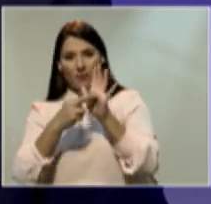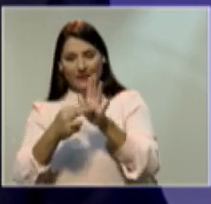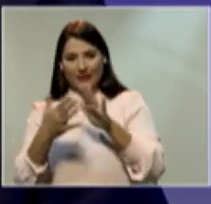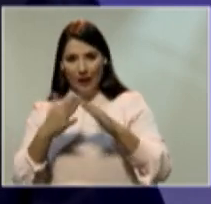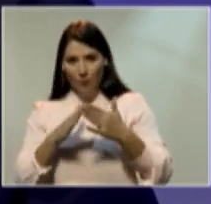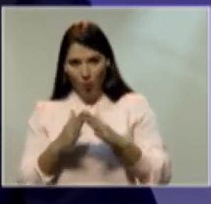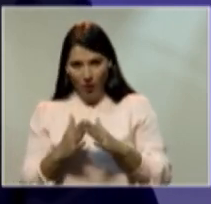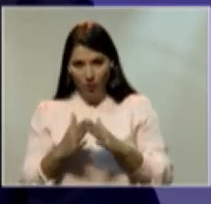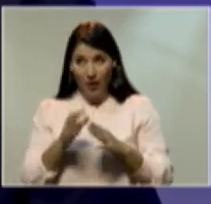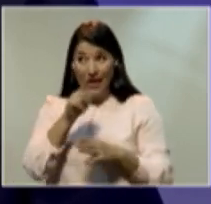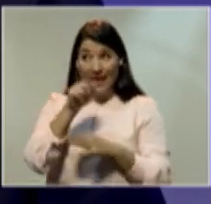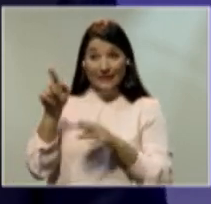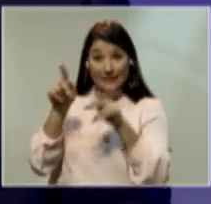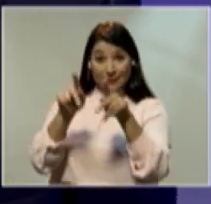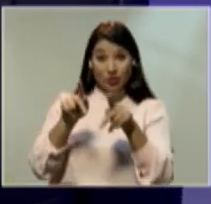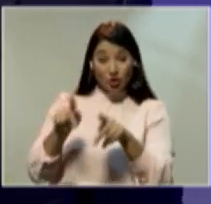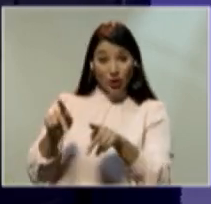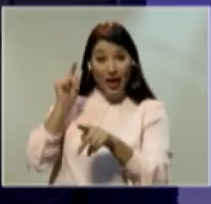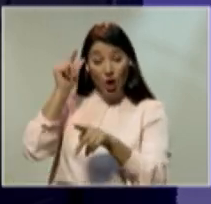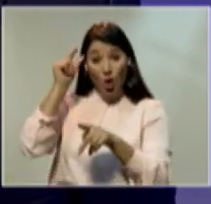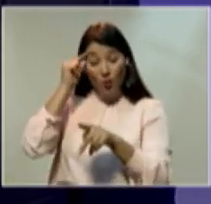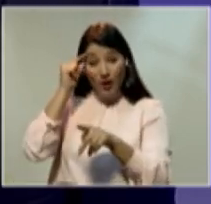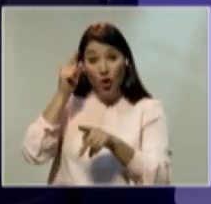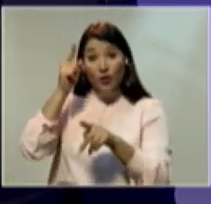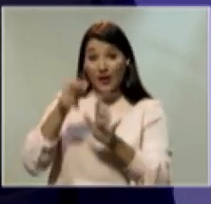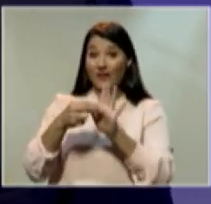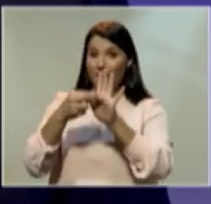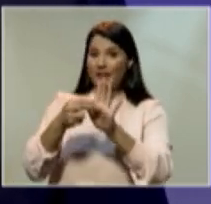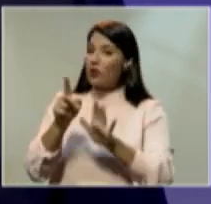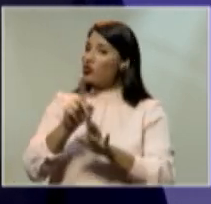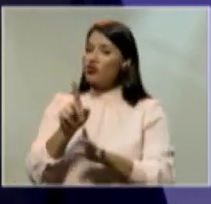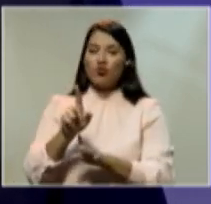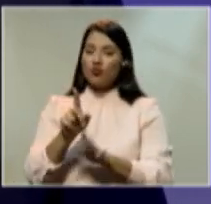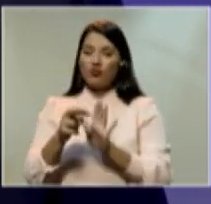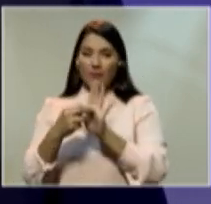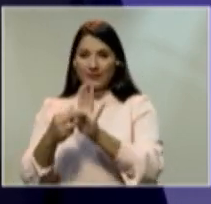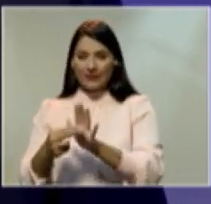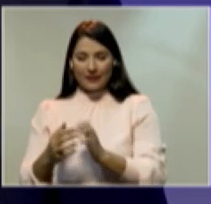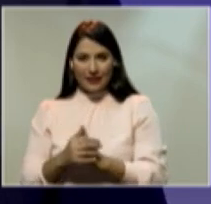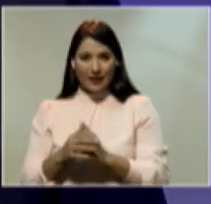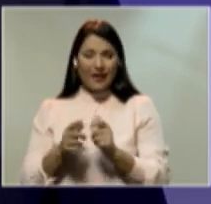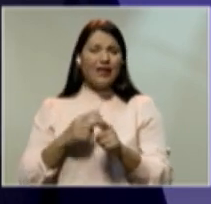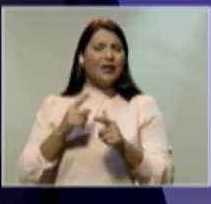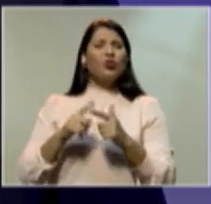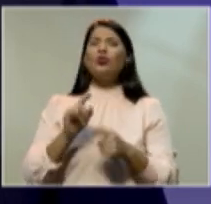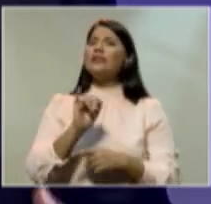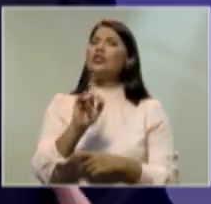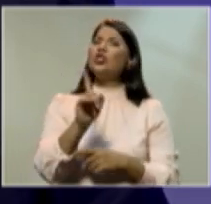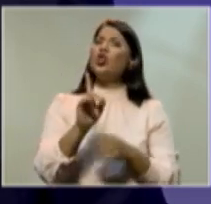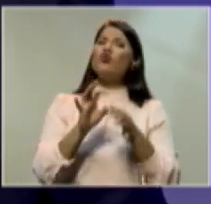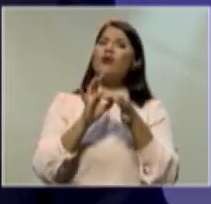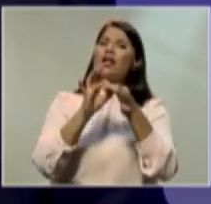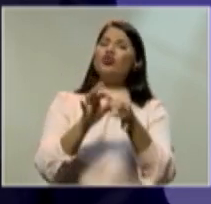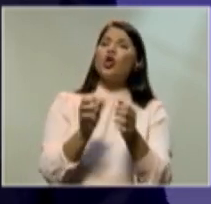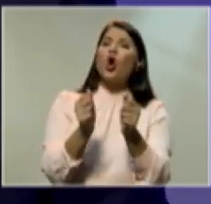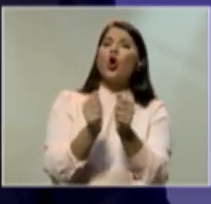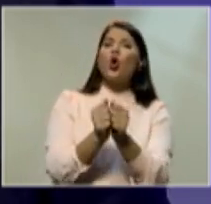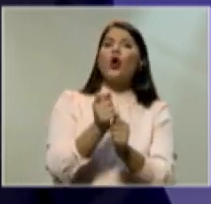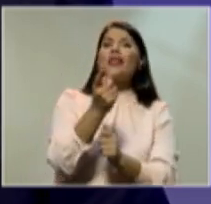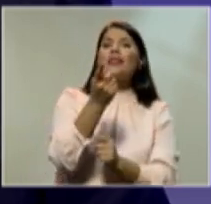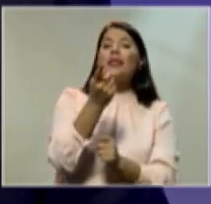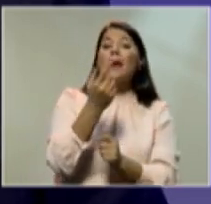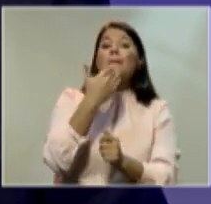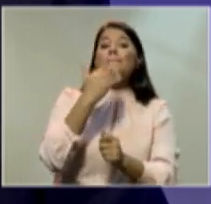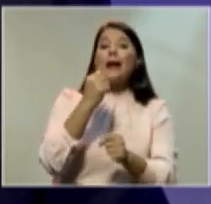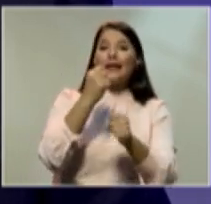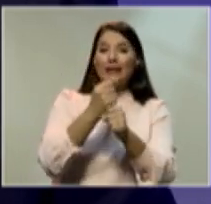personas que los representan no los representan. Y esto no tiene tanto que ver con una deficiencia en el trabajo de